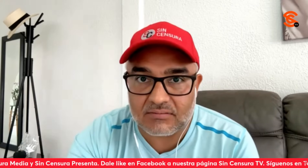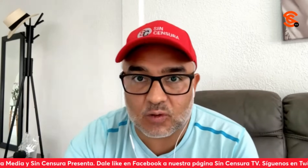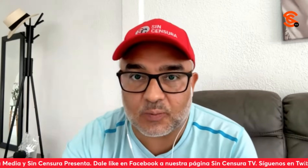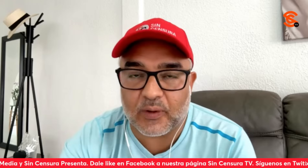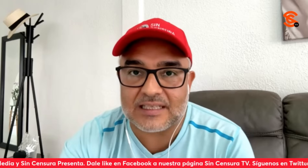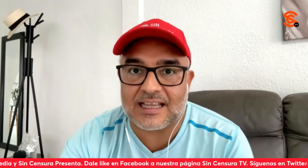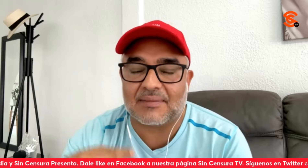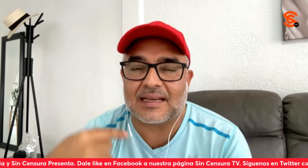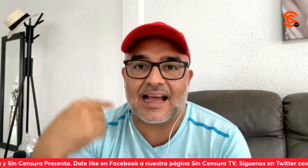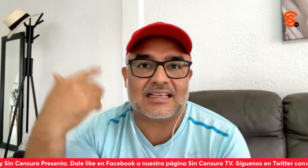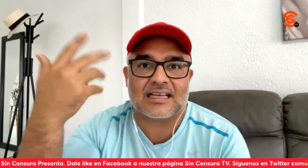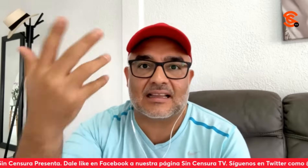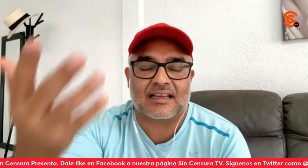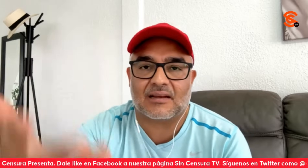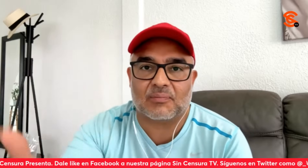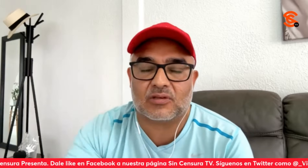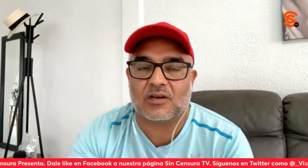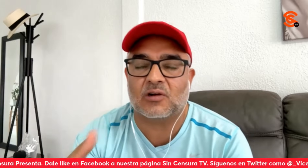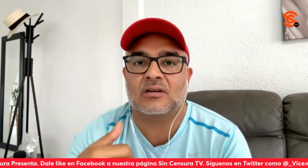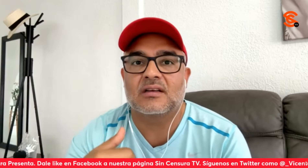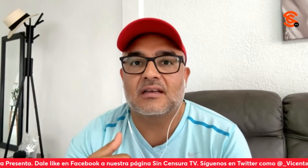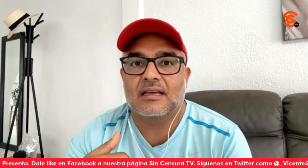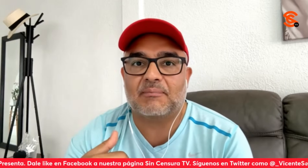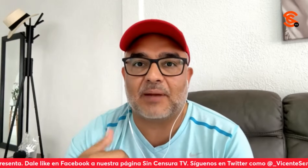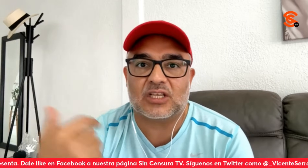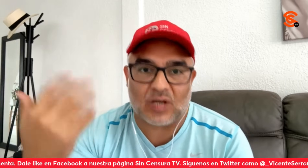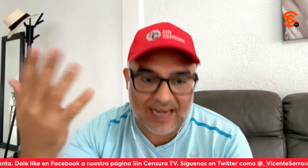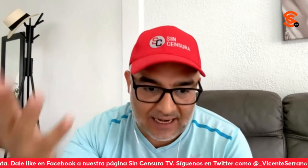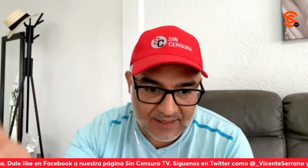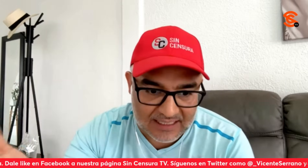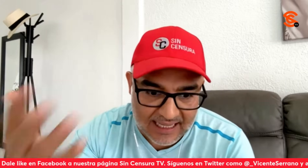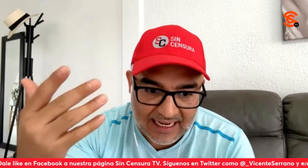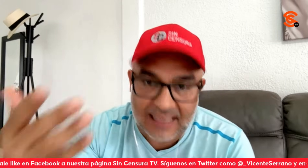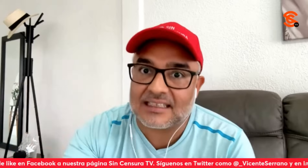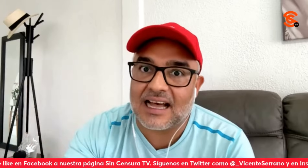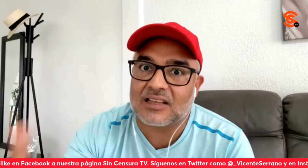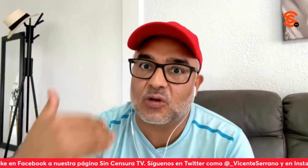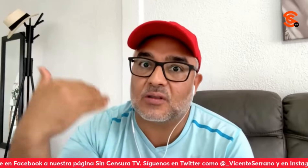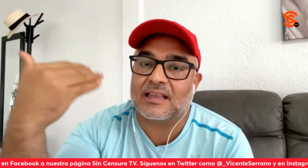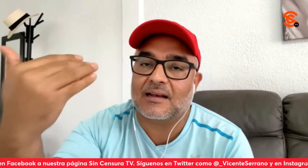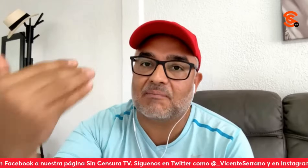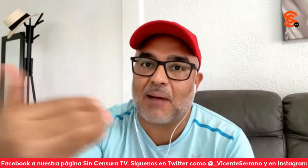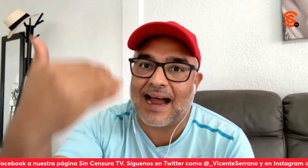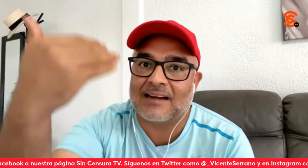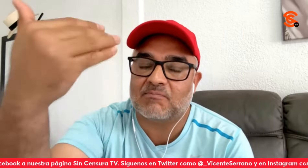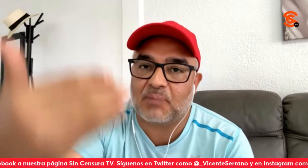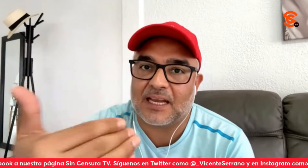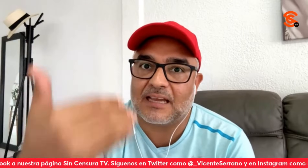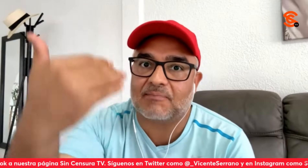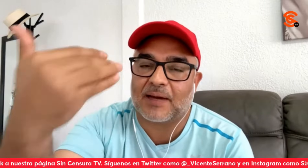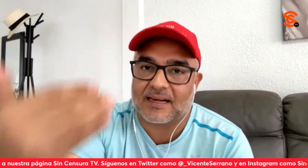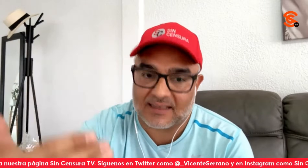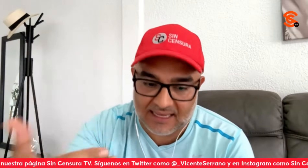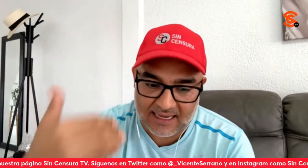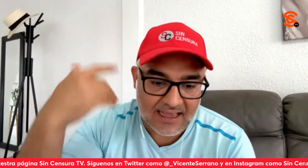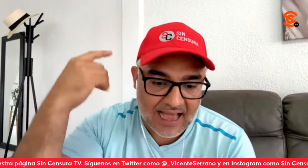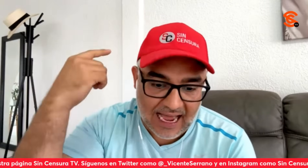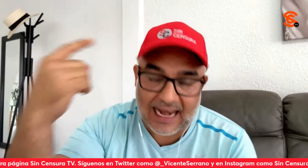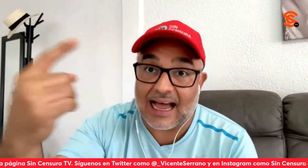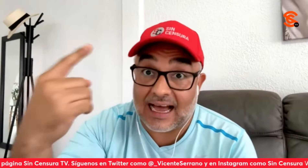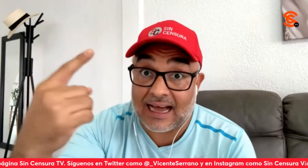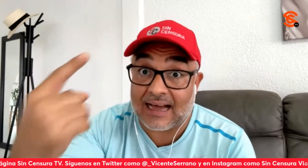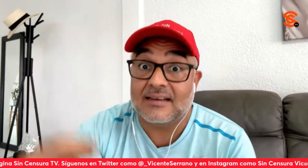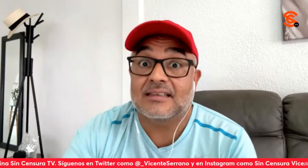esta supuesta amenaza de que le pusieron precio a la cabeza del candidato del PAN, PRI y PRD